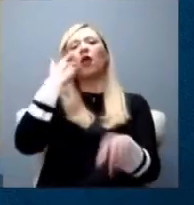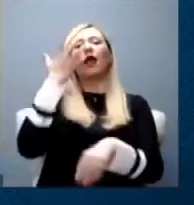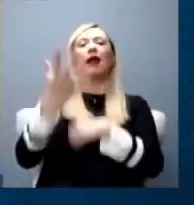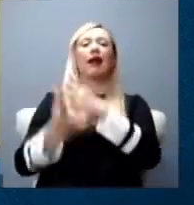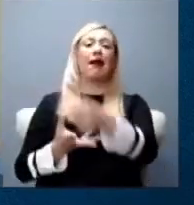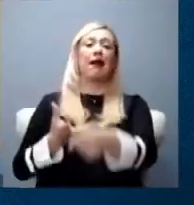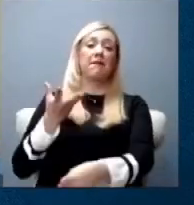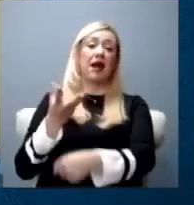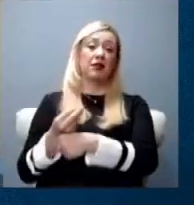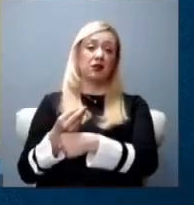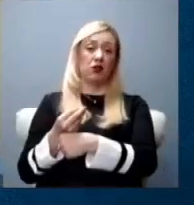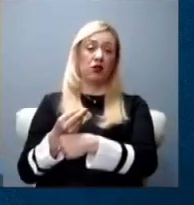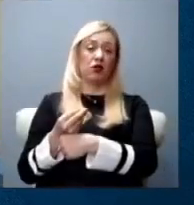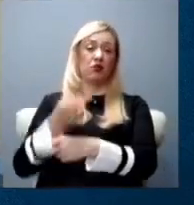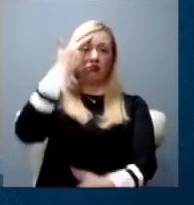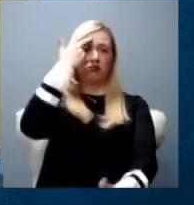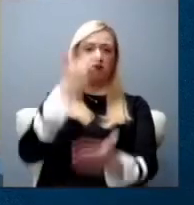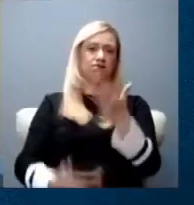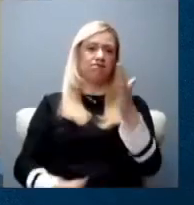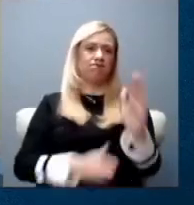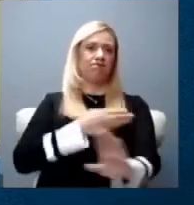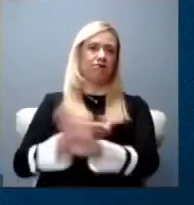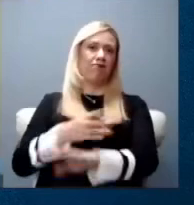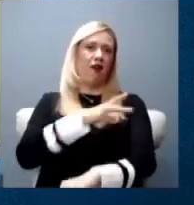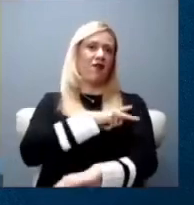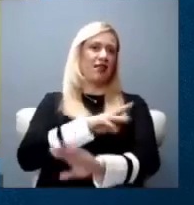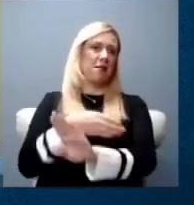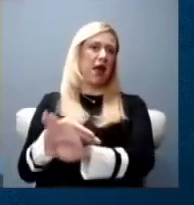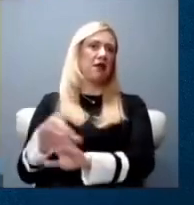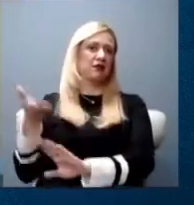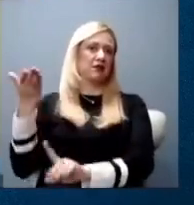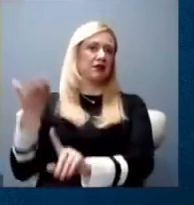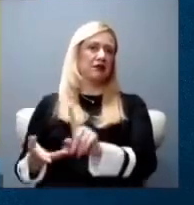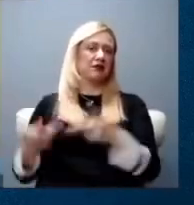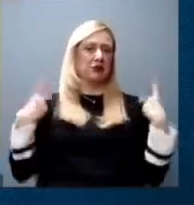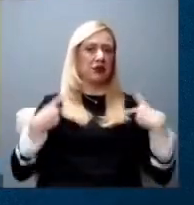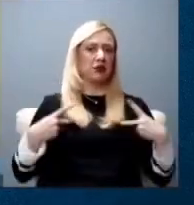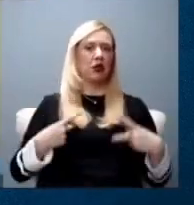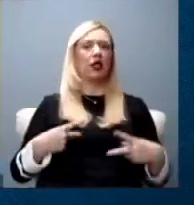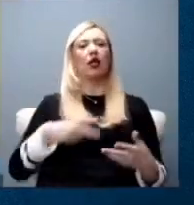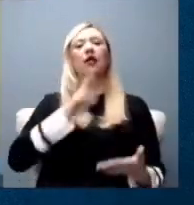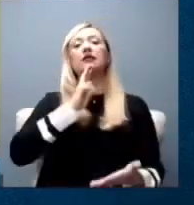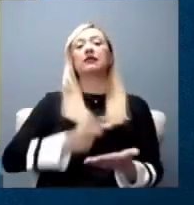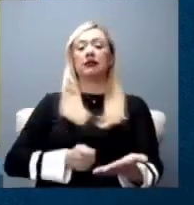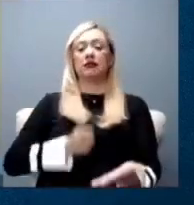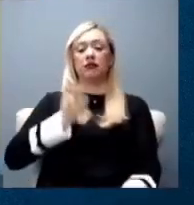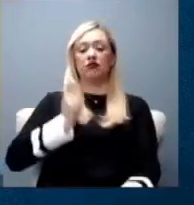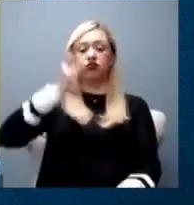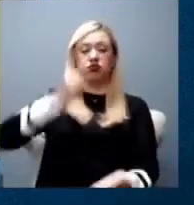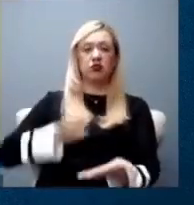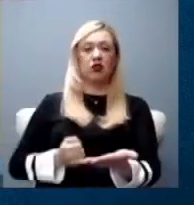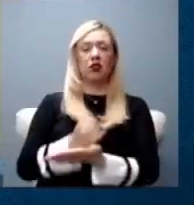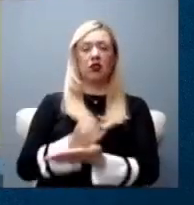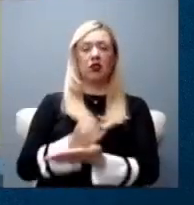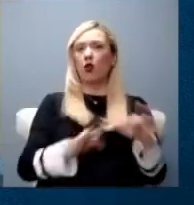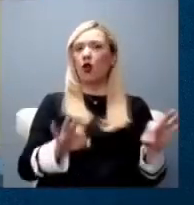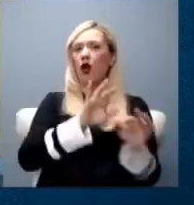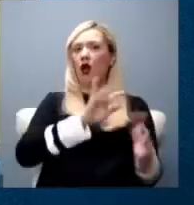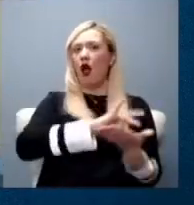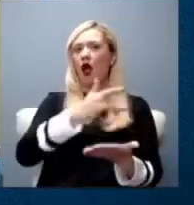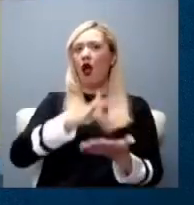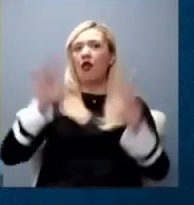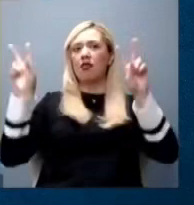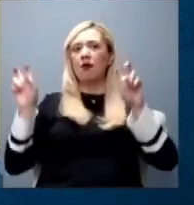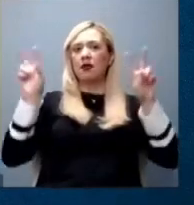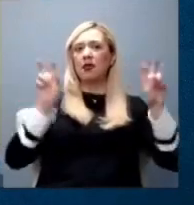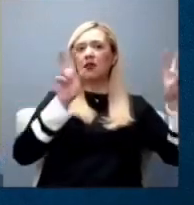y por eso es que, bueno, ya bien lo decía Diego con el ejemplo de algunas sentencias que han sido fundamentales en algunos temas, en algunos